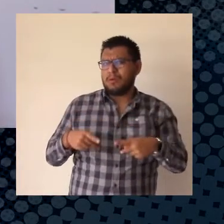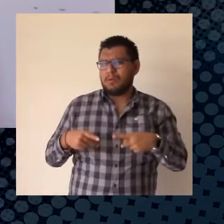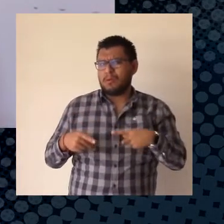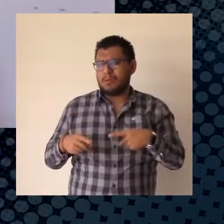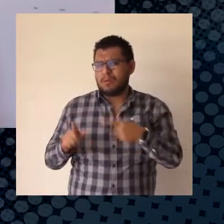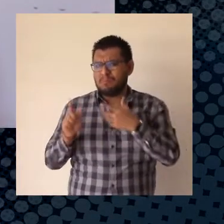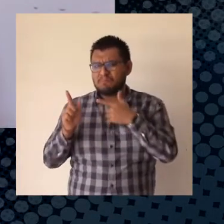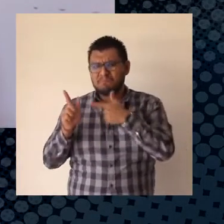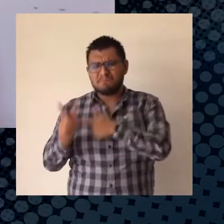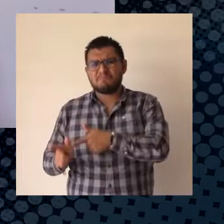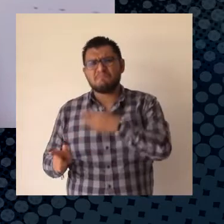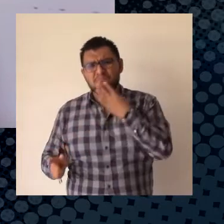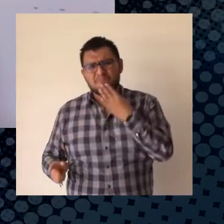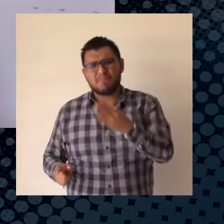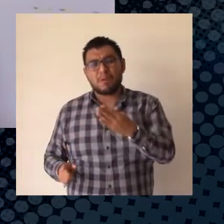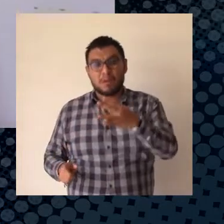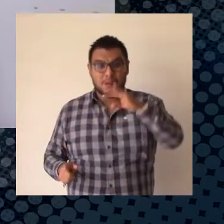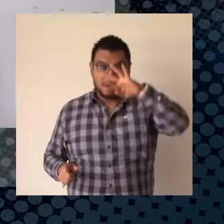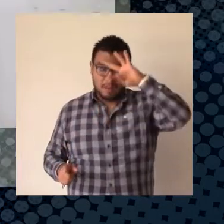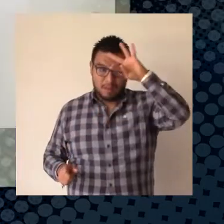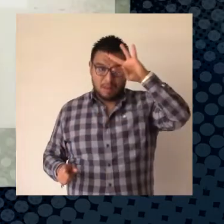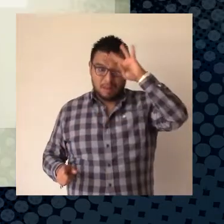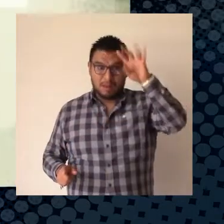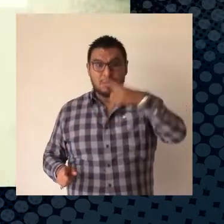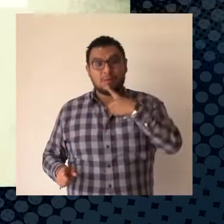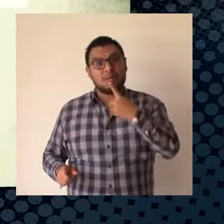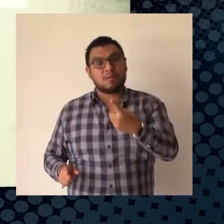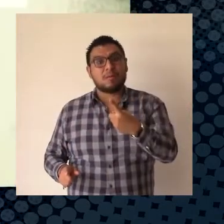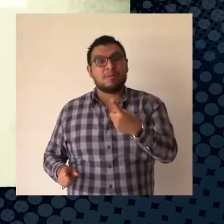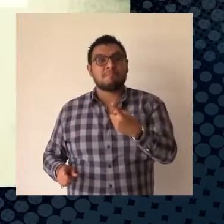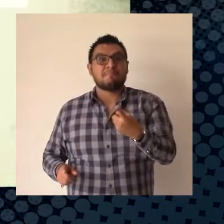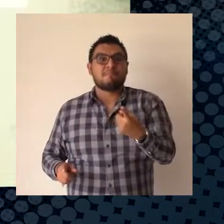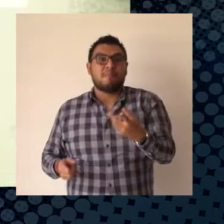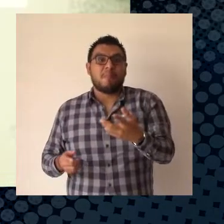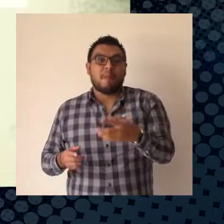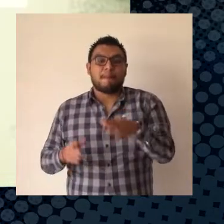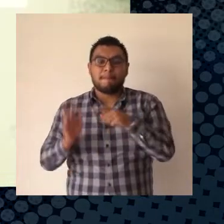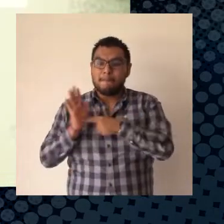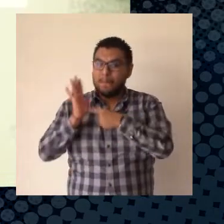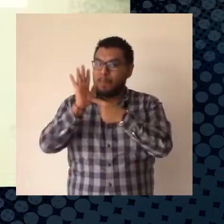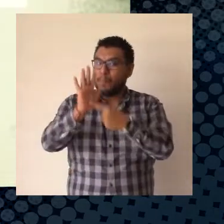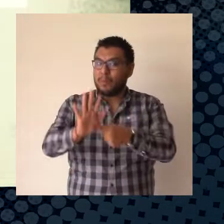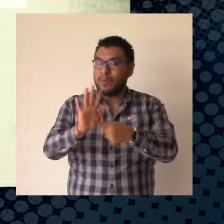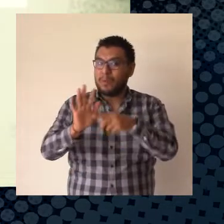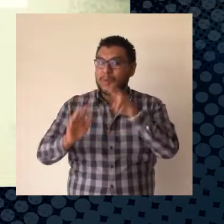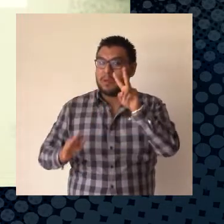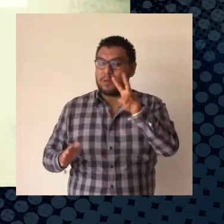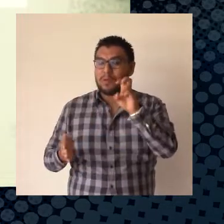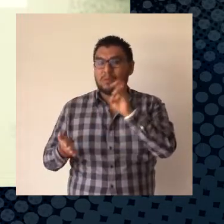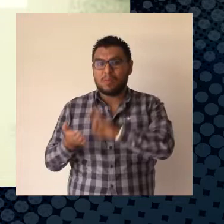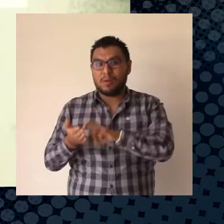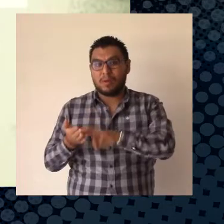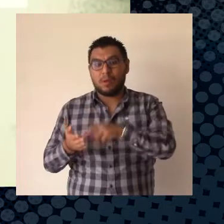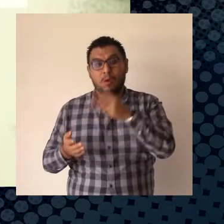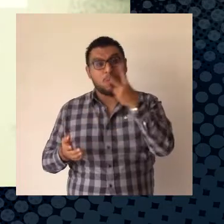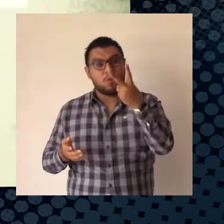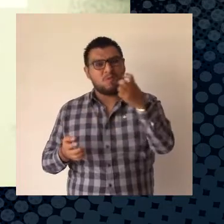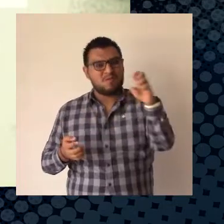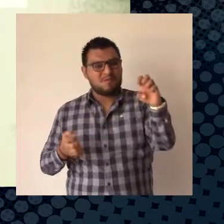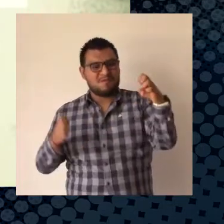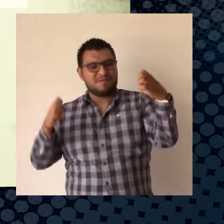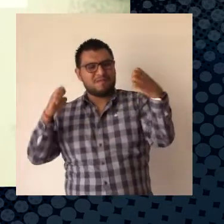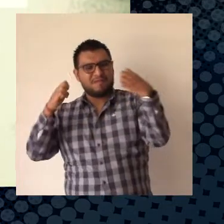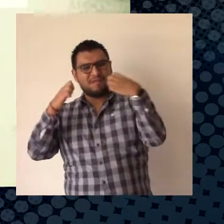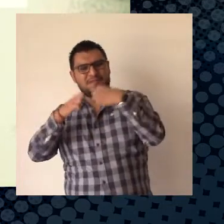el escritor Santiago. Y nos presenta en estos dos versículos dos enemigos de